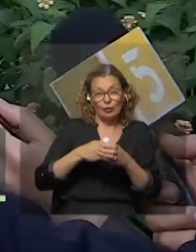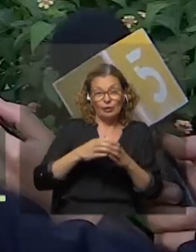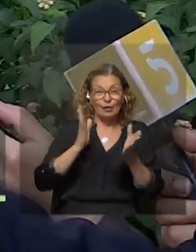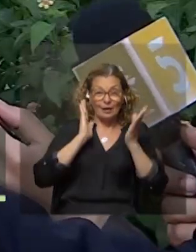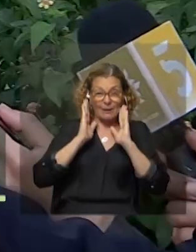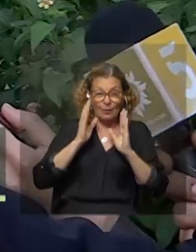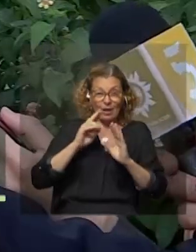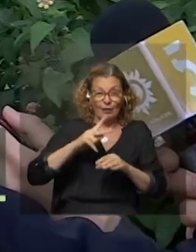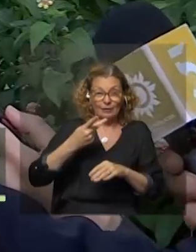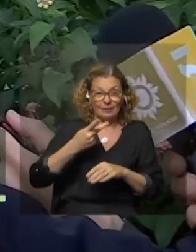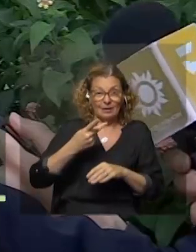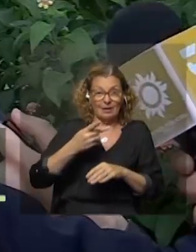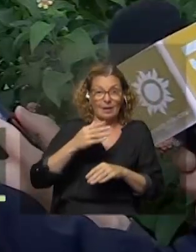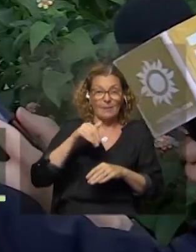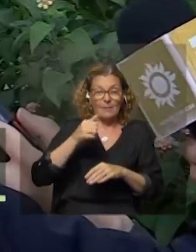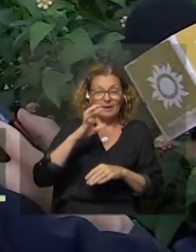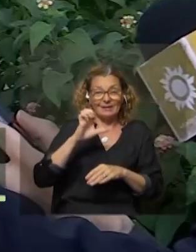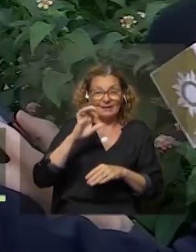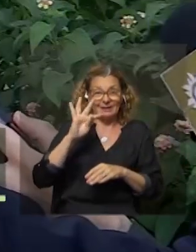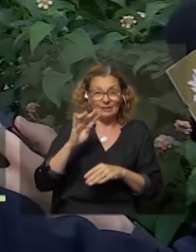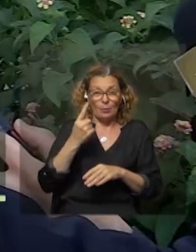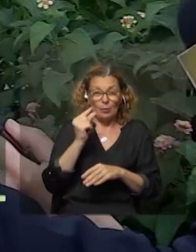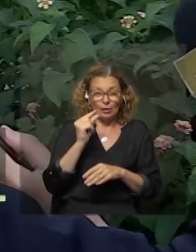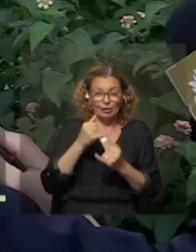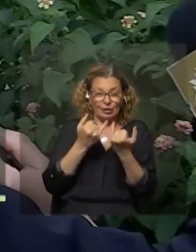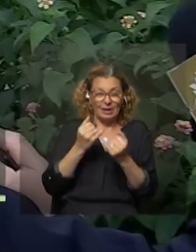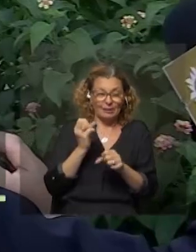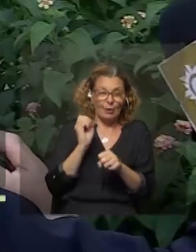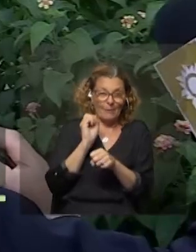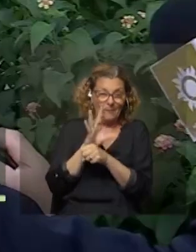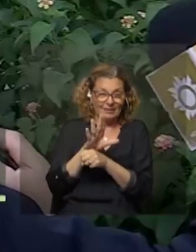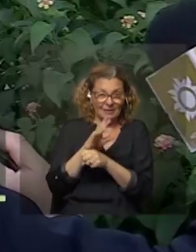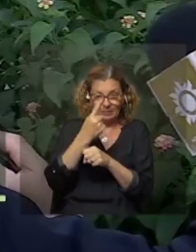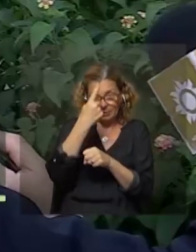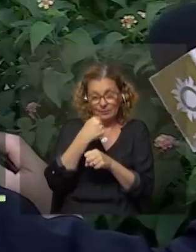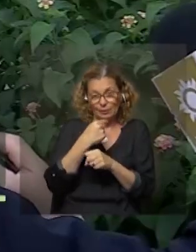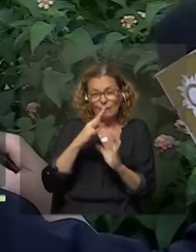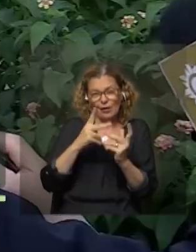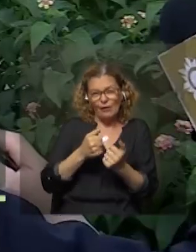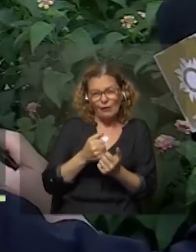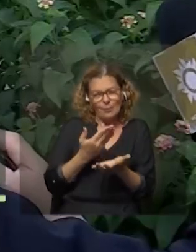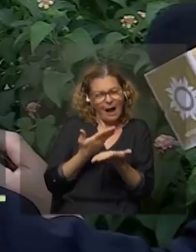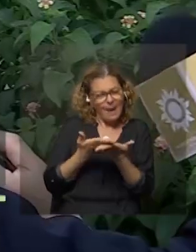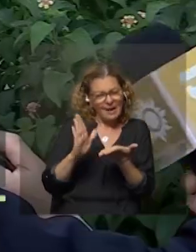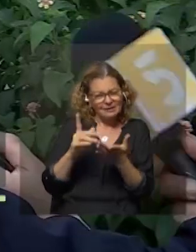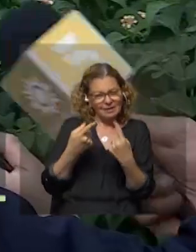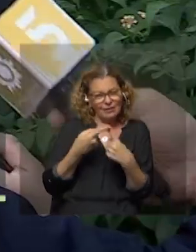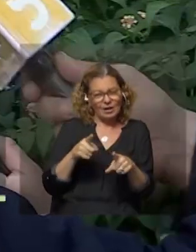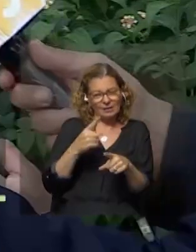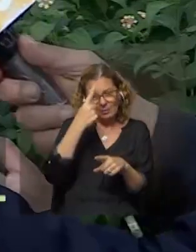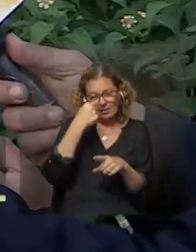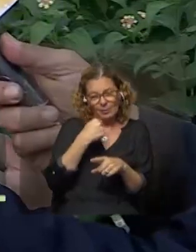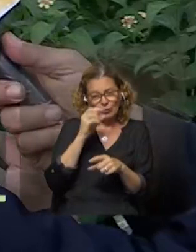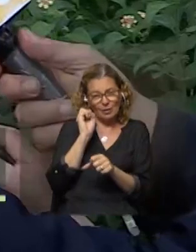de de marcete unos poquitos días antes de que se le enviara por un mecanismo excepcional el pasaporte